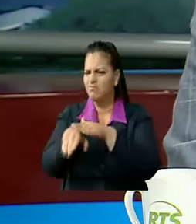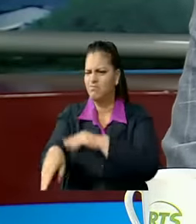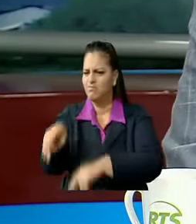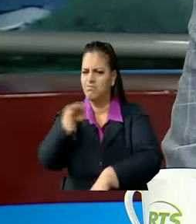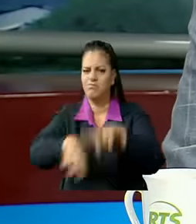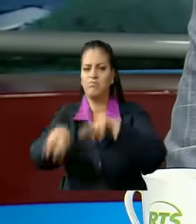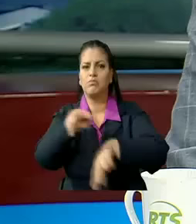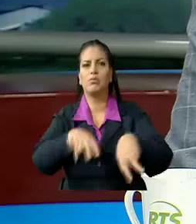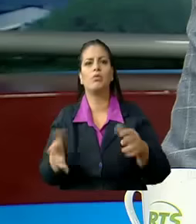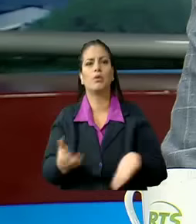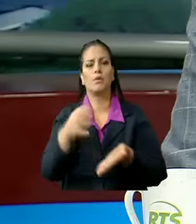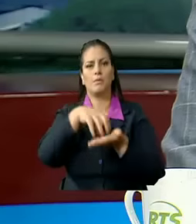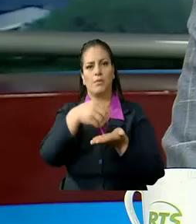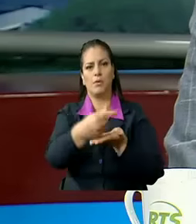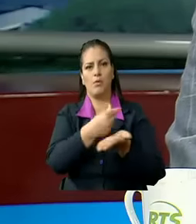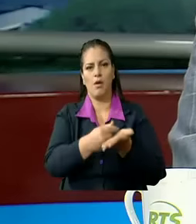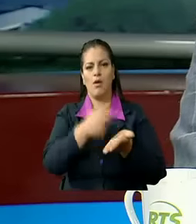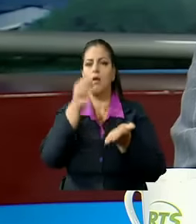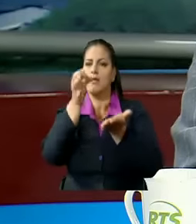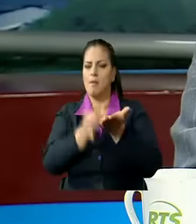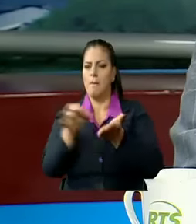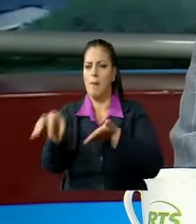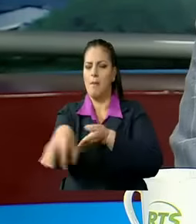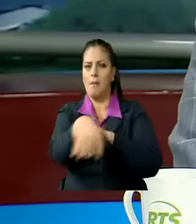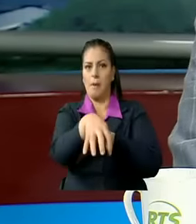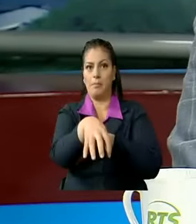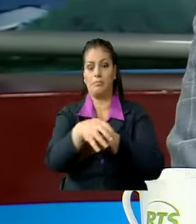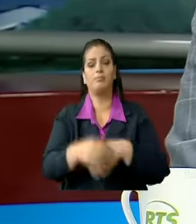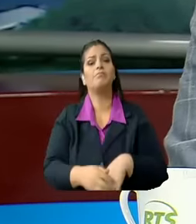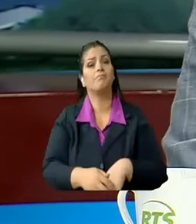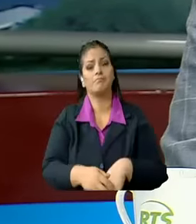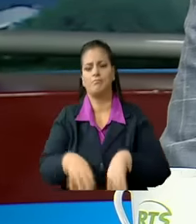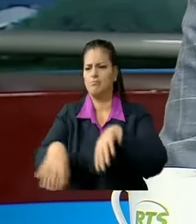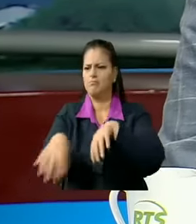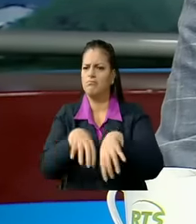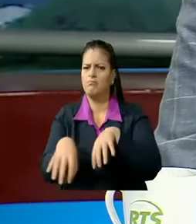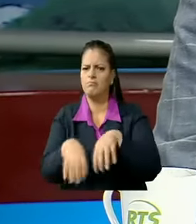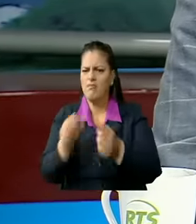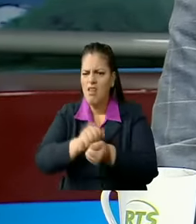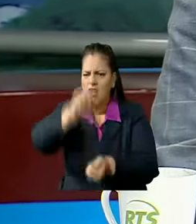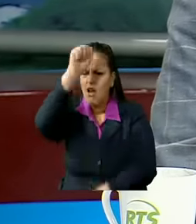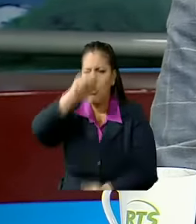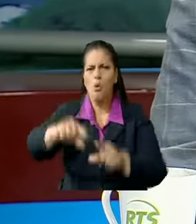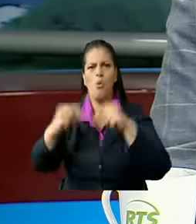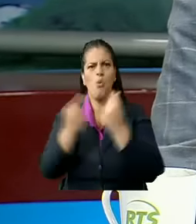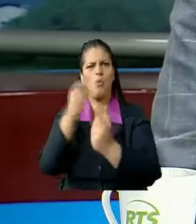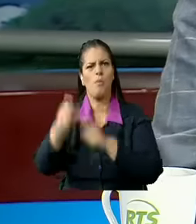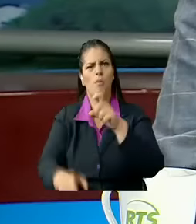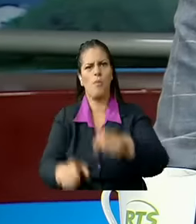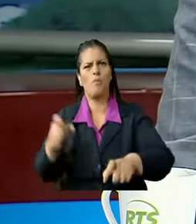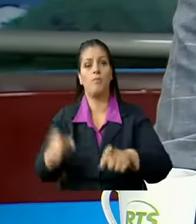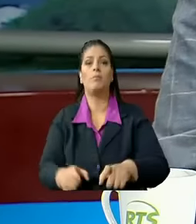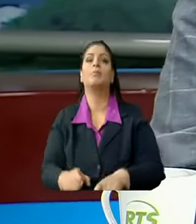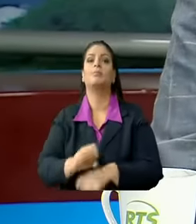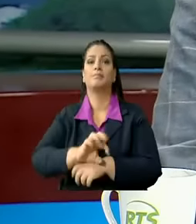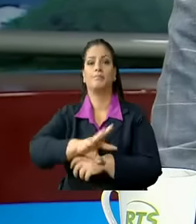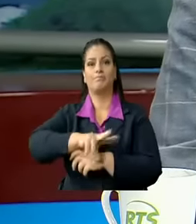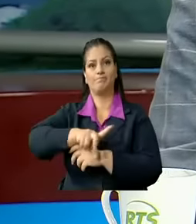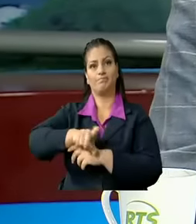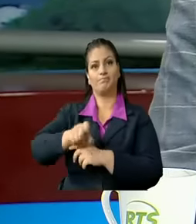algunos cantones de la provincia del Guayas. El operativo Omega 2 permitió desarticular una banda delictiva dedicada al robo